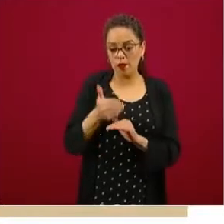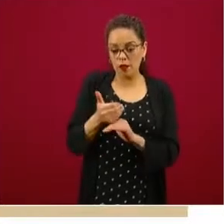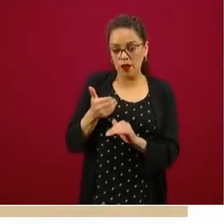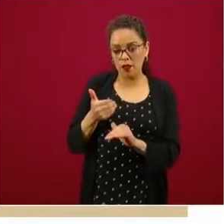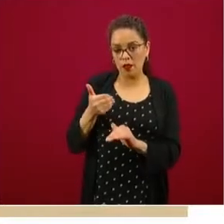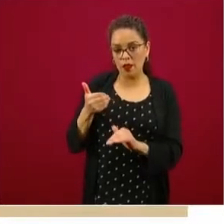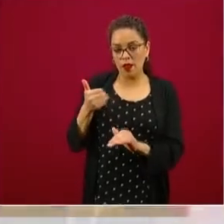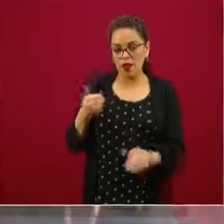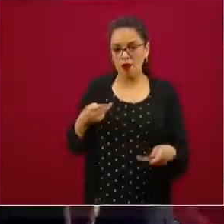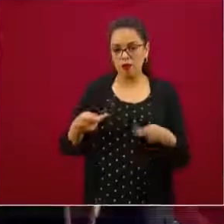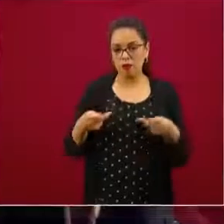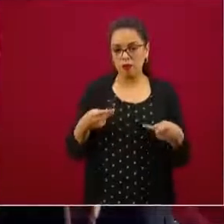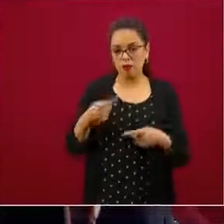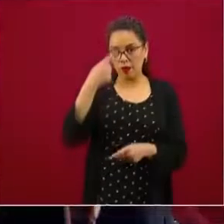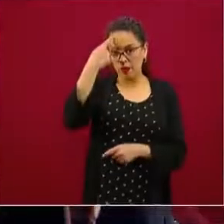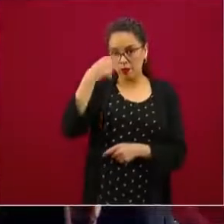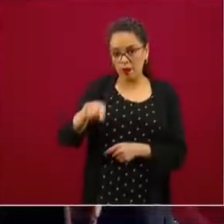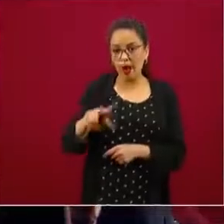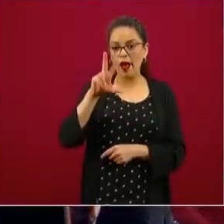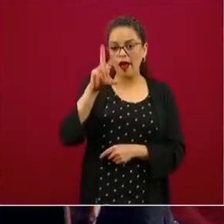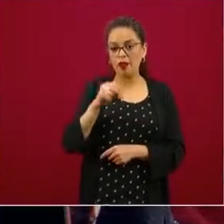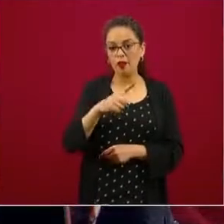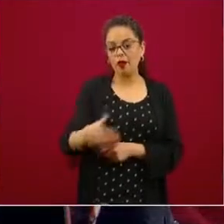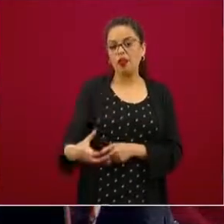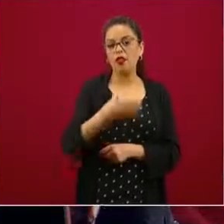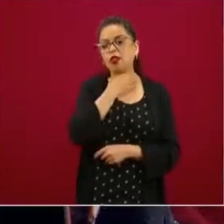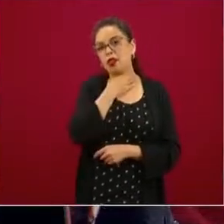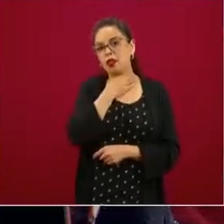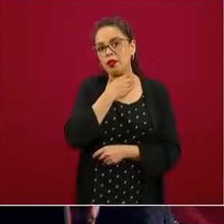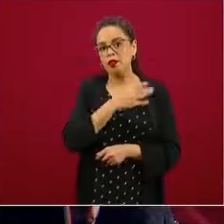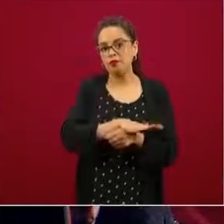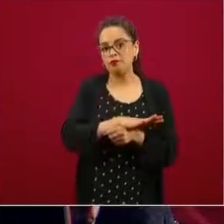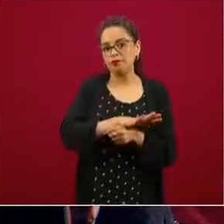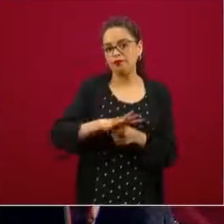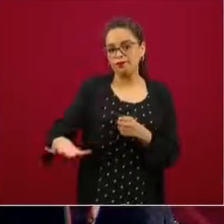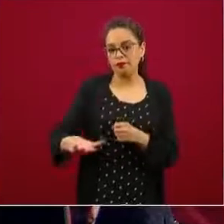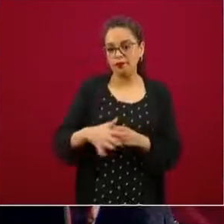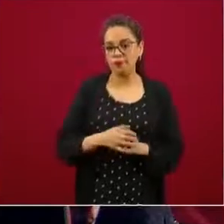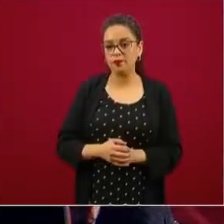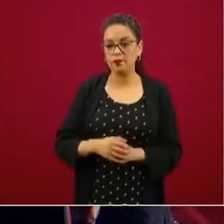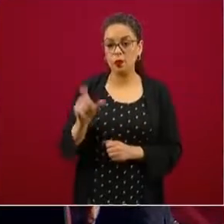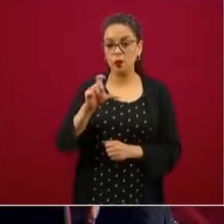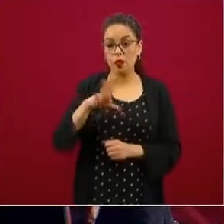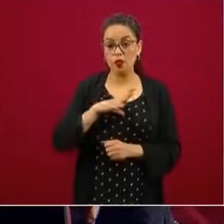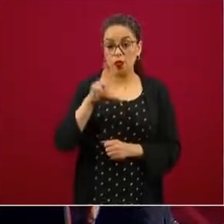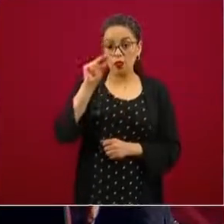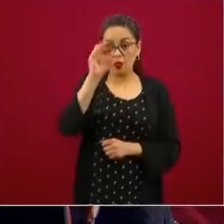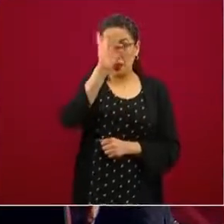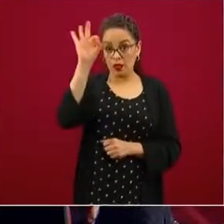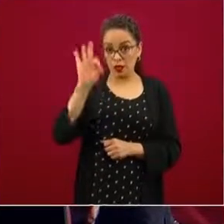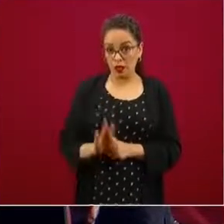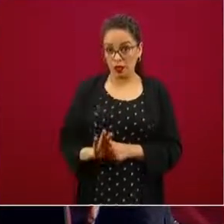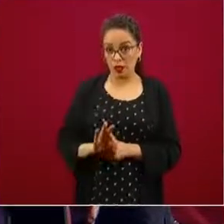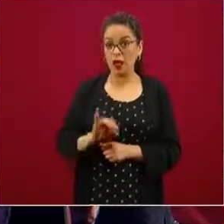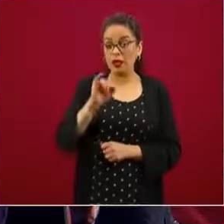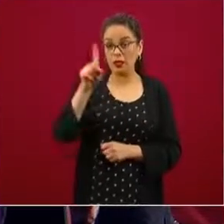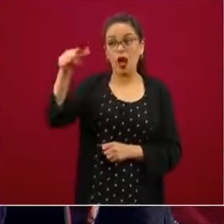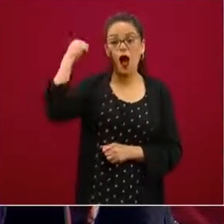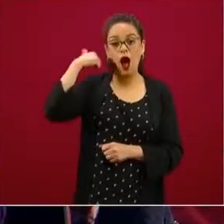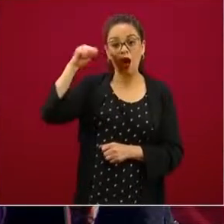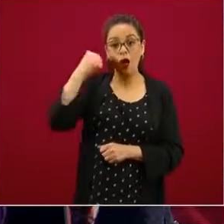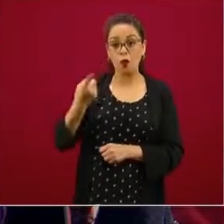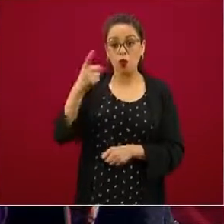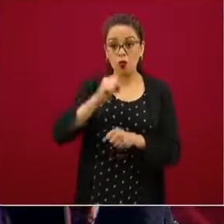la sobreocupación. Un umbral referencial es cuando está la ocupación a 80%, cosa que nos ha pasado, nos pasó en Acapulco la